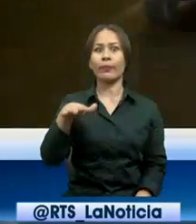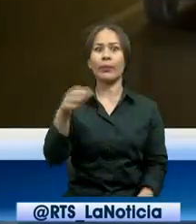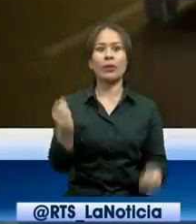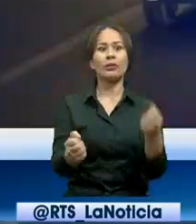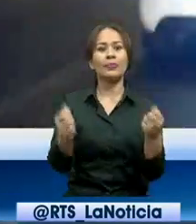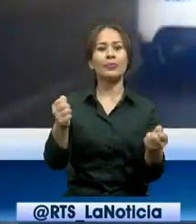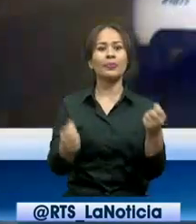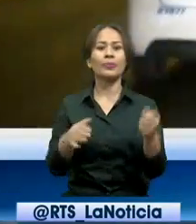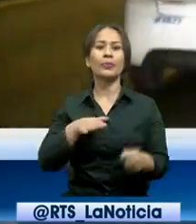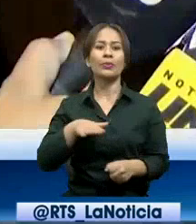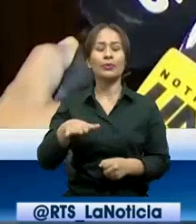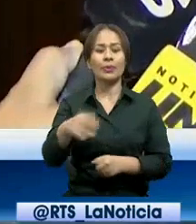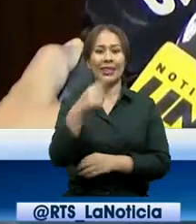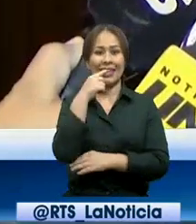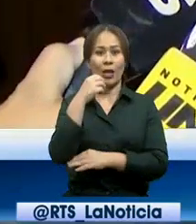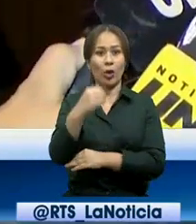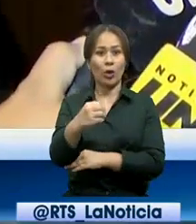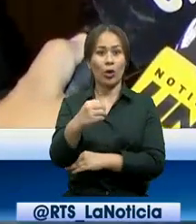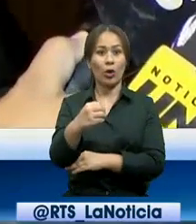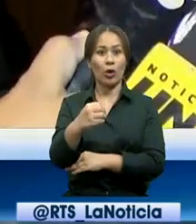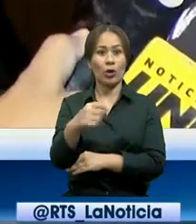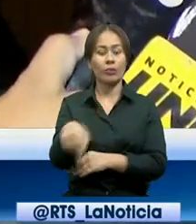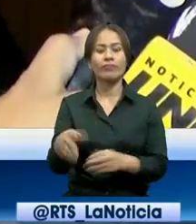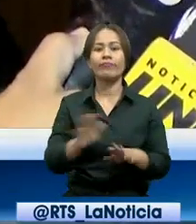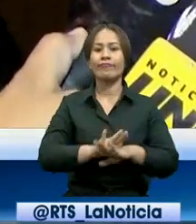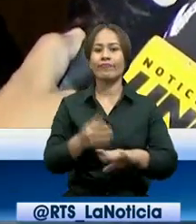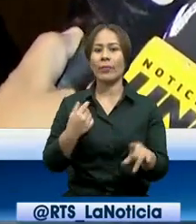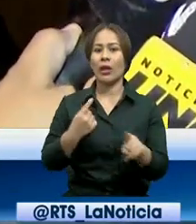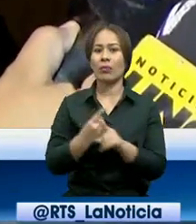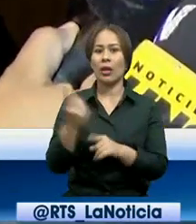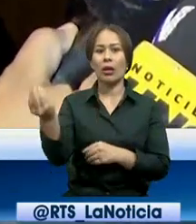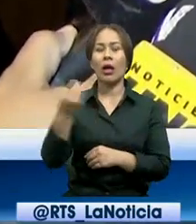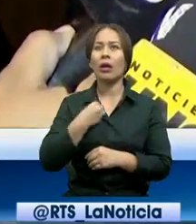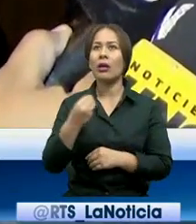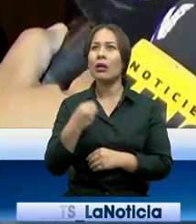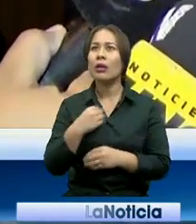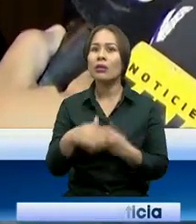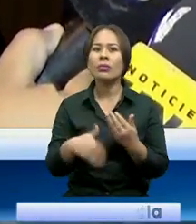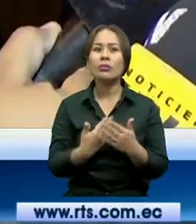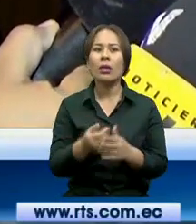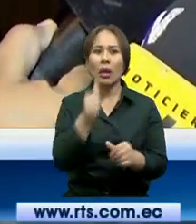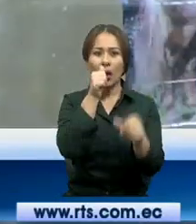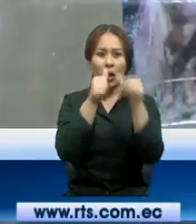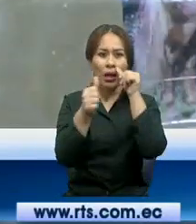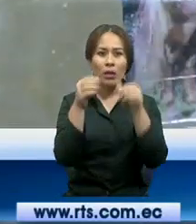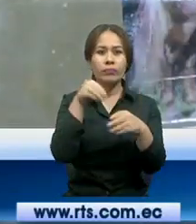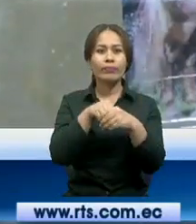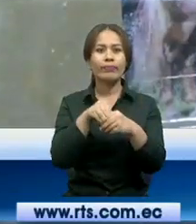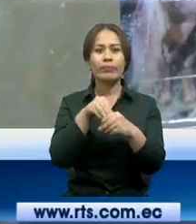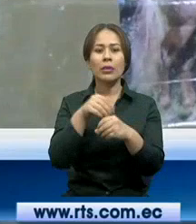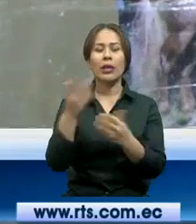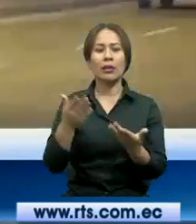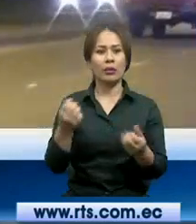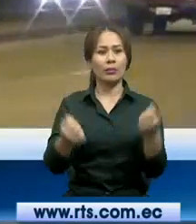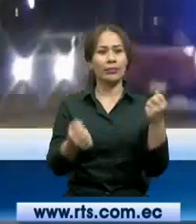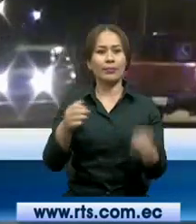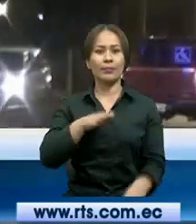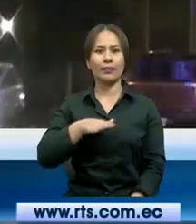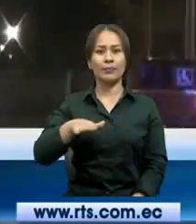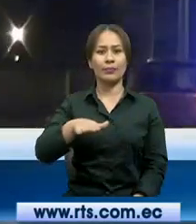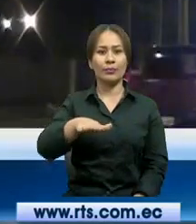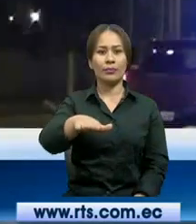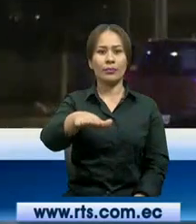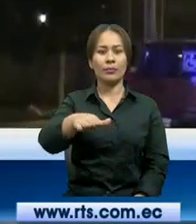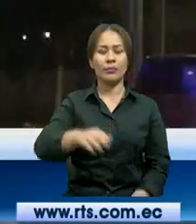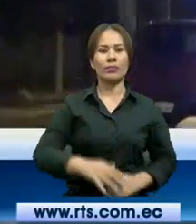la provincia de El Oro. La Dirección Nacional Antinarcóticos, a través de la Unidad de Investigaciones Antinarcóticos, realiza la operación denominada